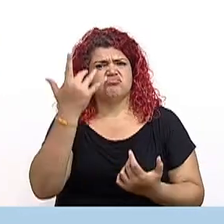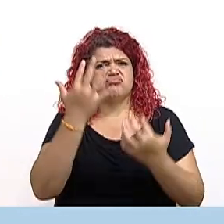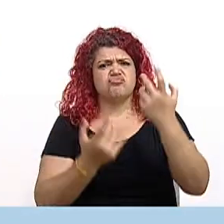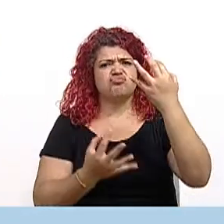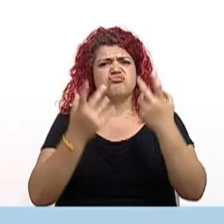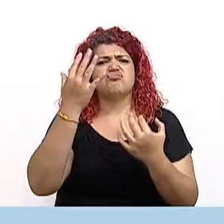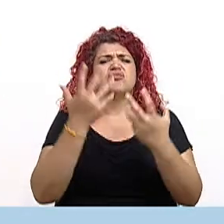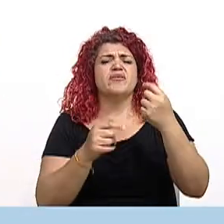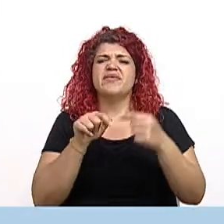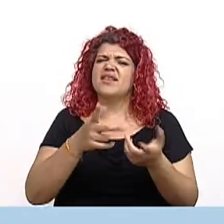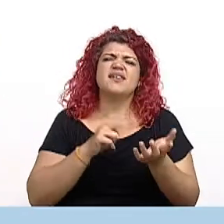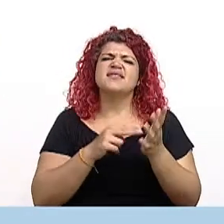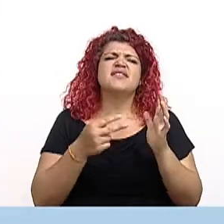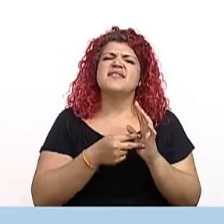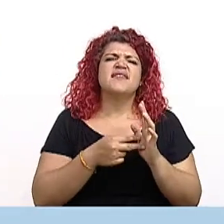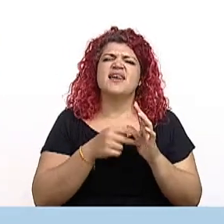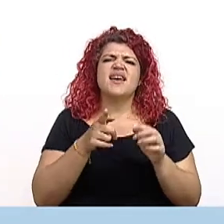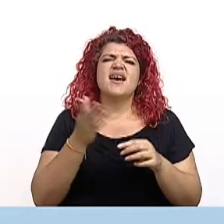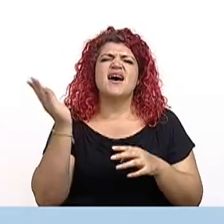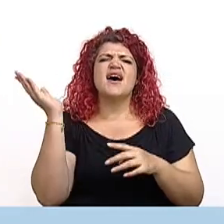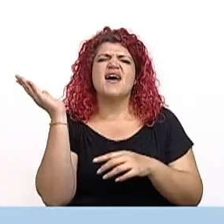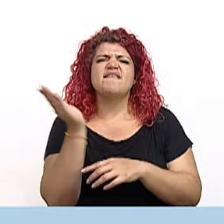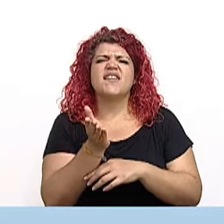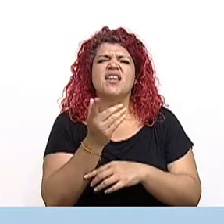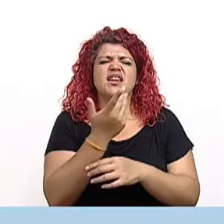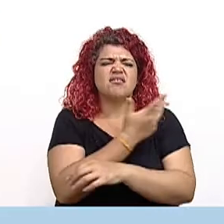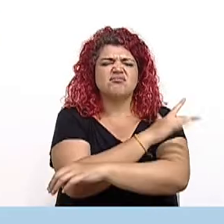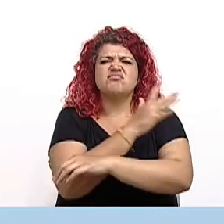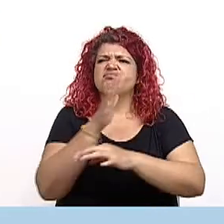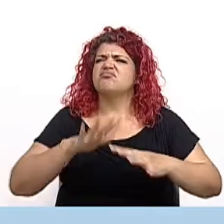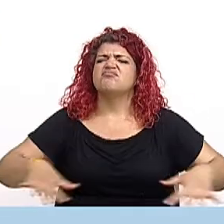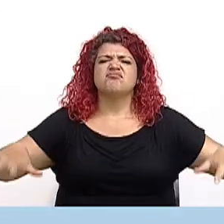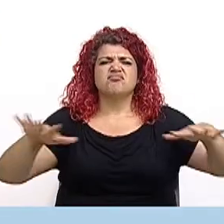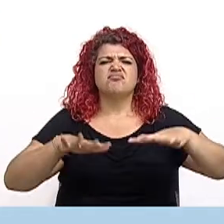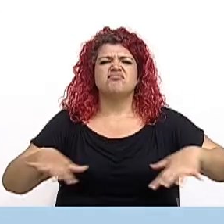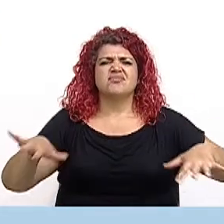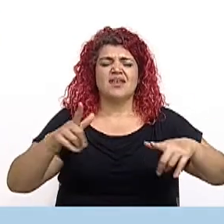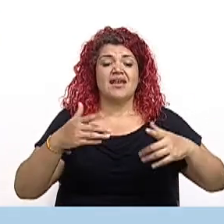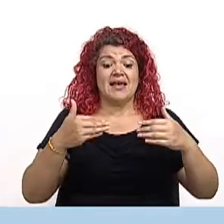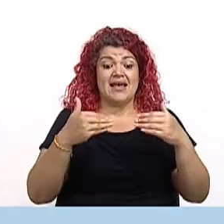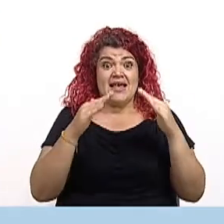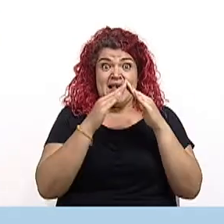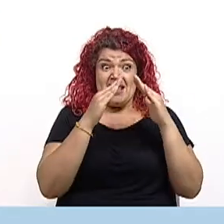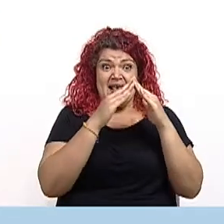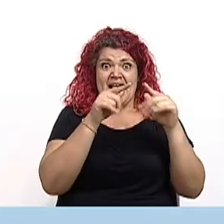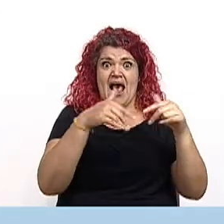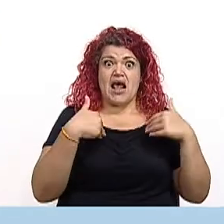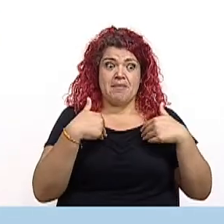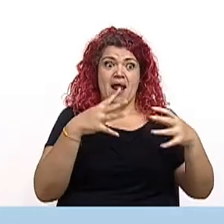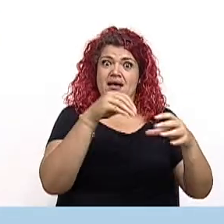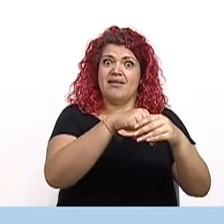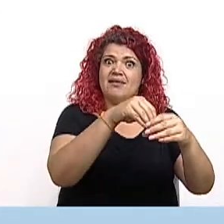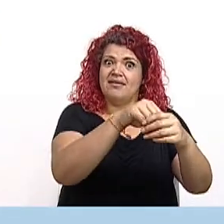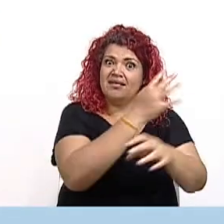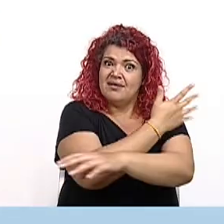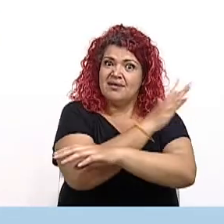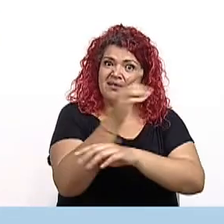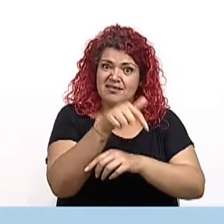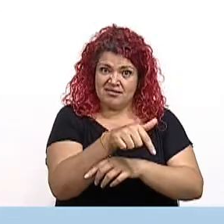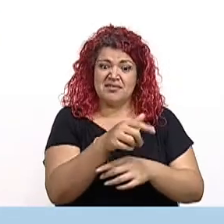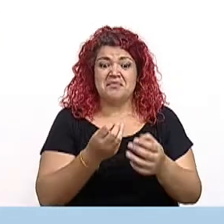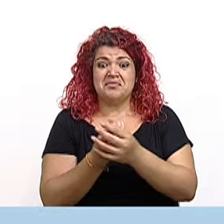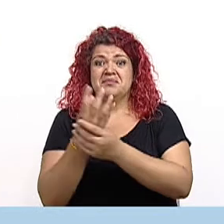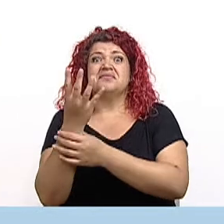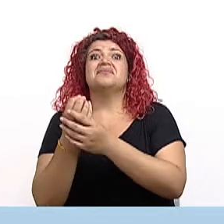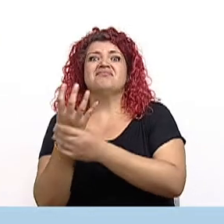va a significar una afectación a los ecosistemas, al hábitat de nuestros animales, de nuestras plantas, que vamos a tener